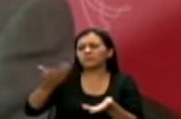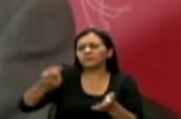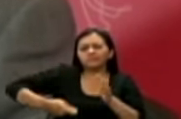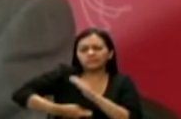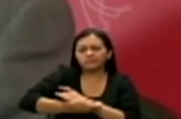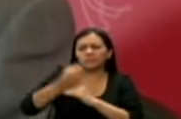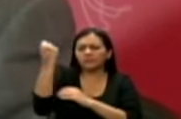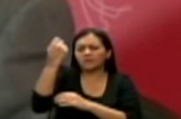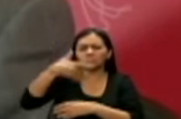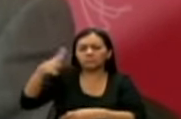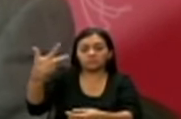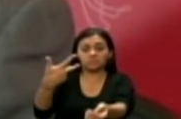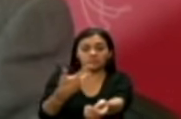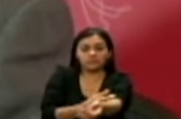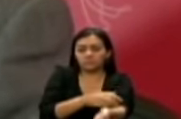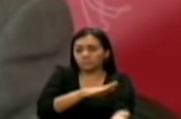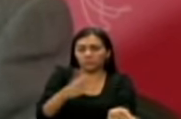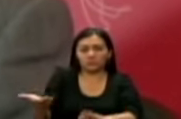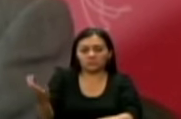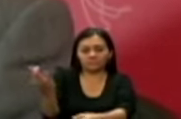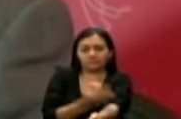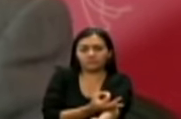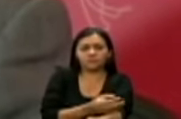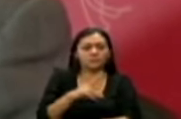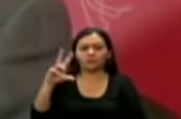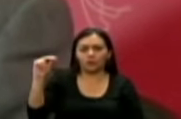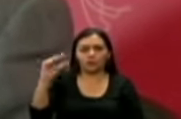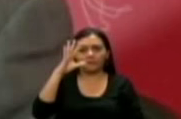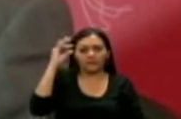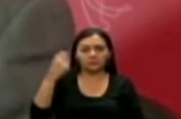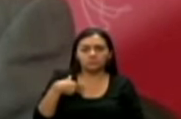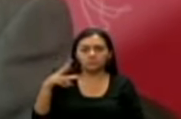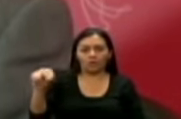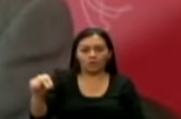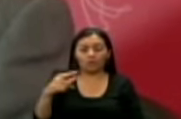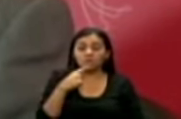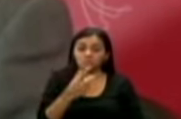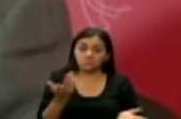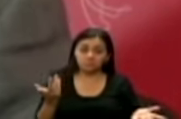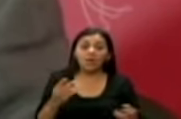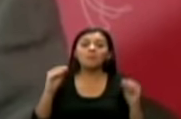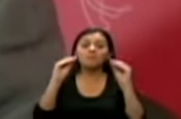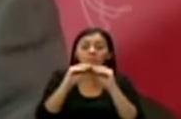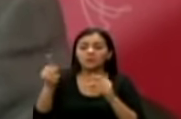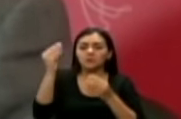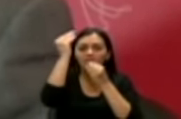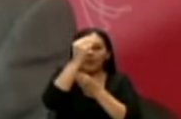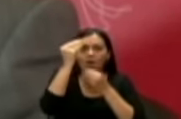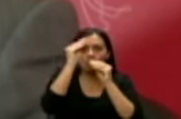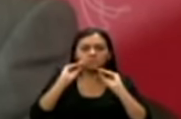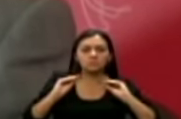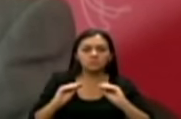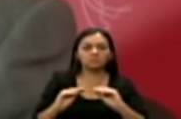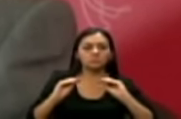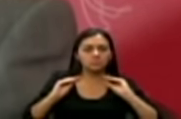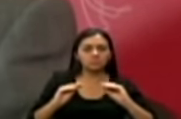a la izquierda mundial hoy día, ¿no? Se vuelve no solo un personaje de esa izquierda, pero aporta valores que algunos de nosotros no